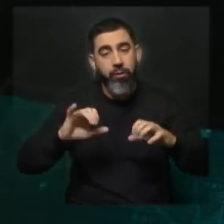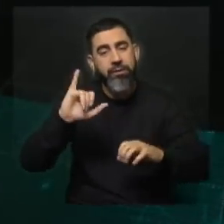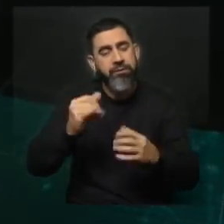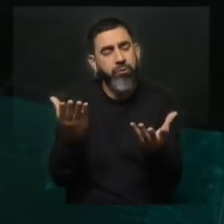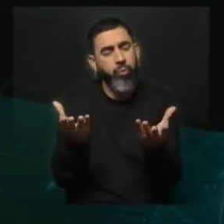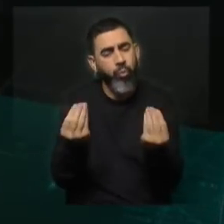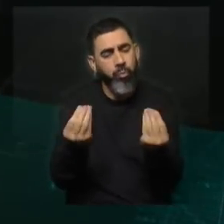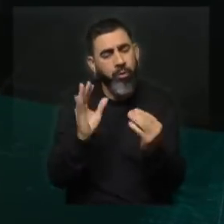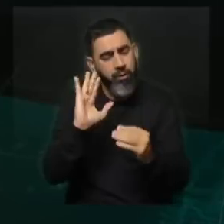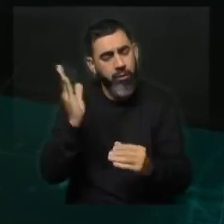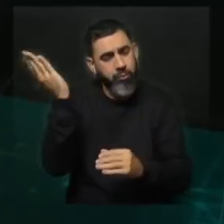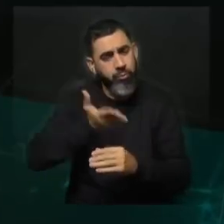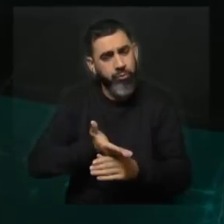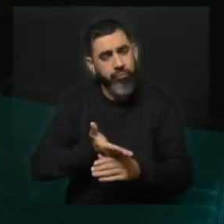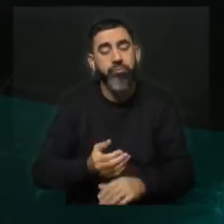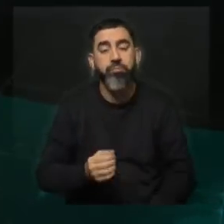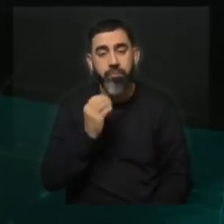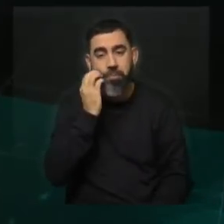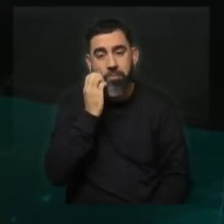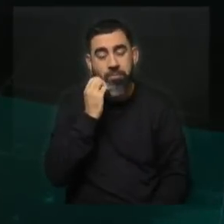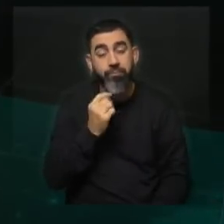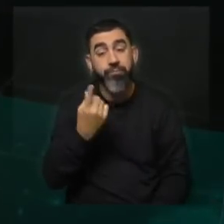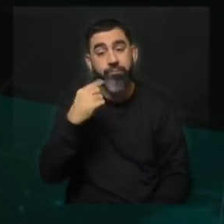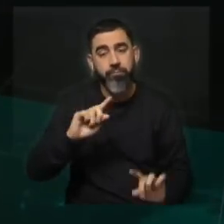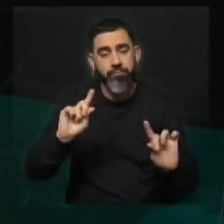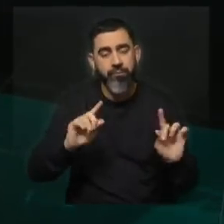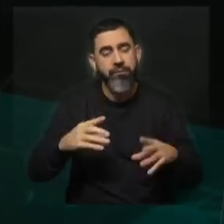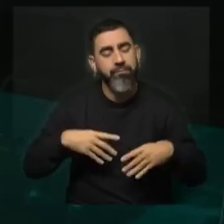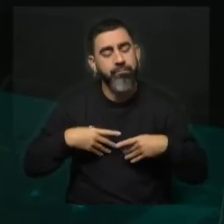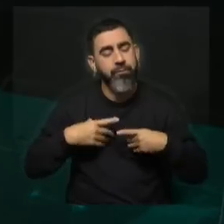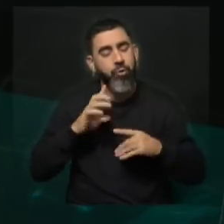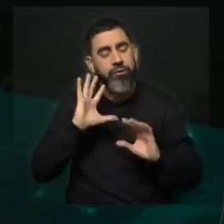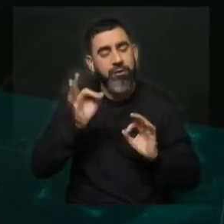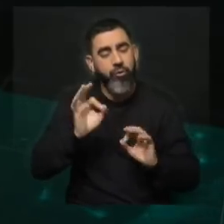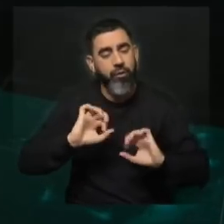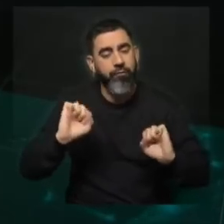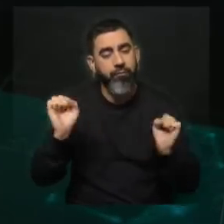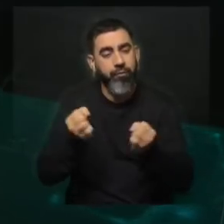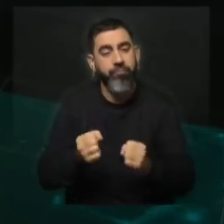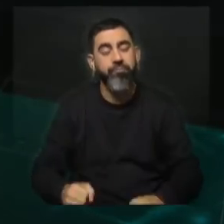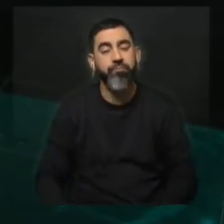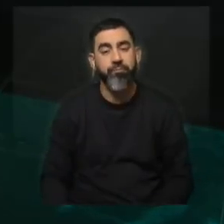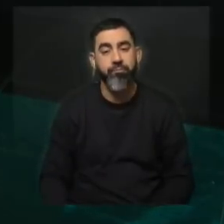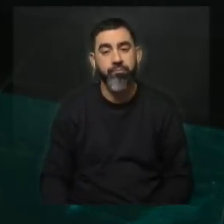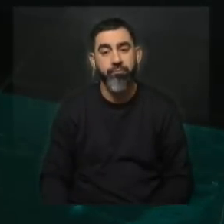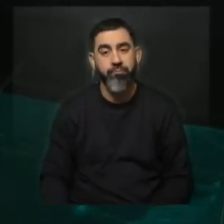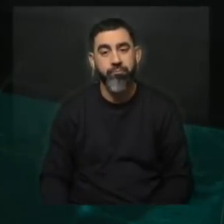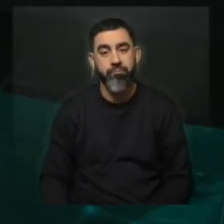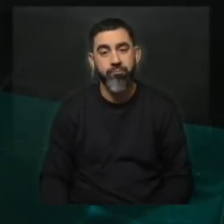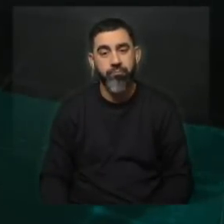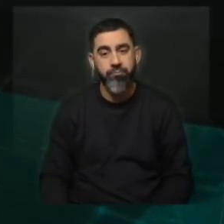un porcentaje bastante alto de humedad por lo tanto no se siente tanto el frío a esta hora Bueno sí